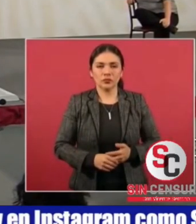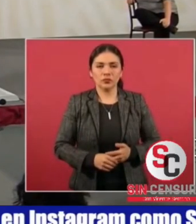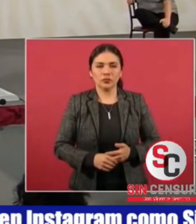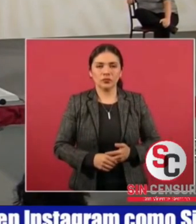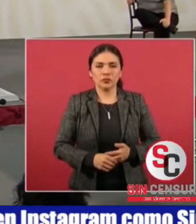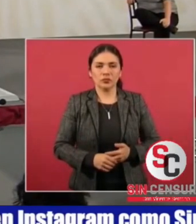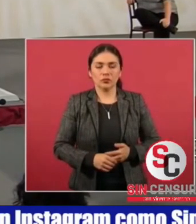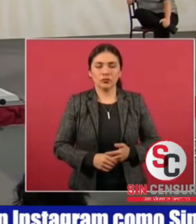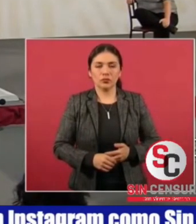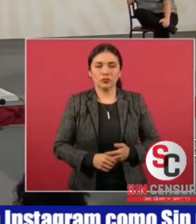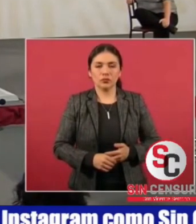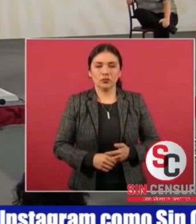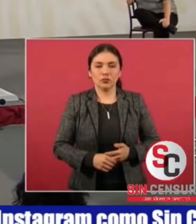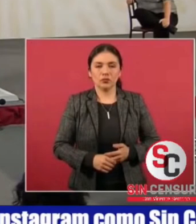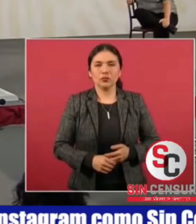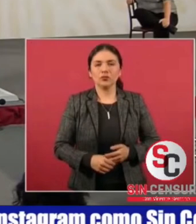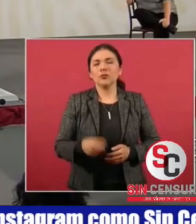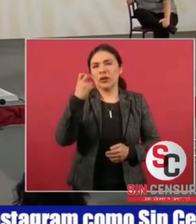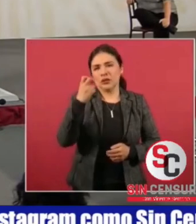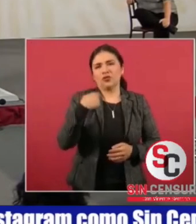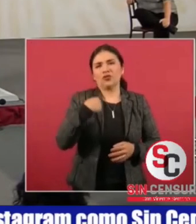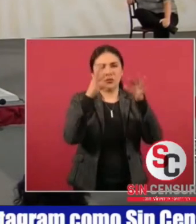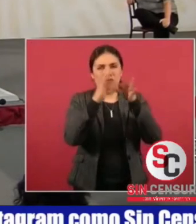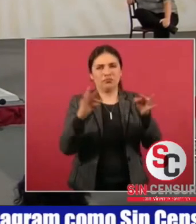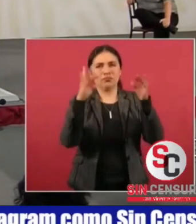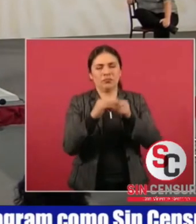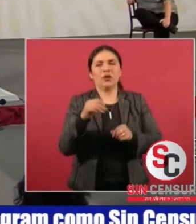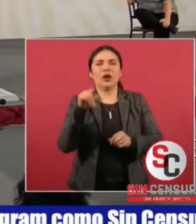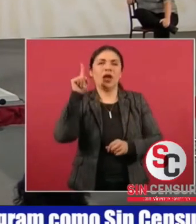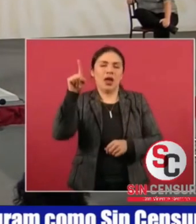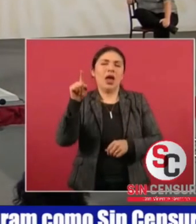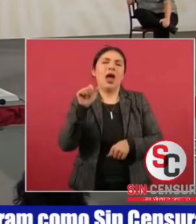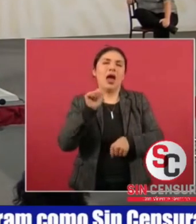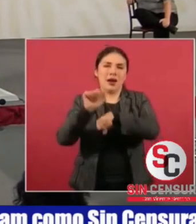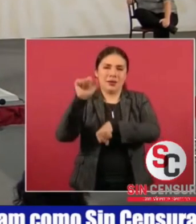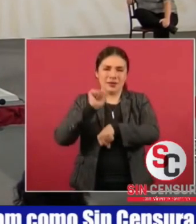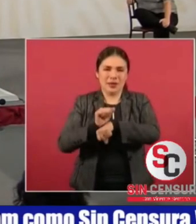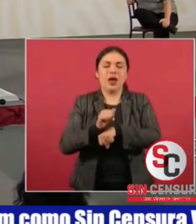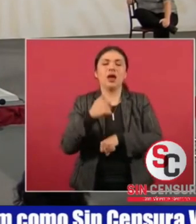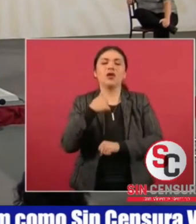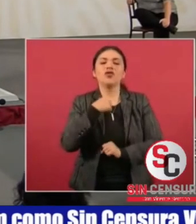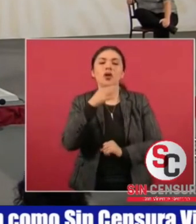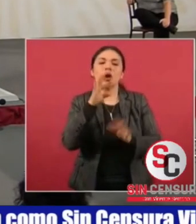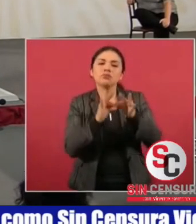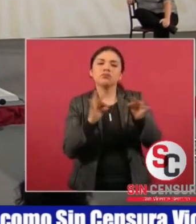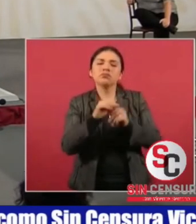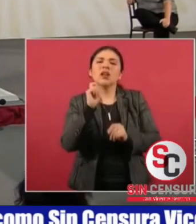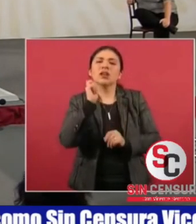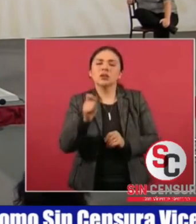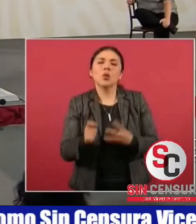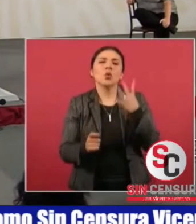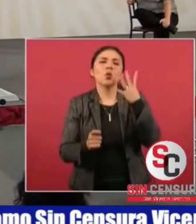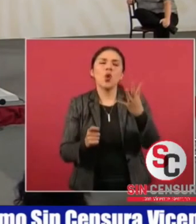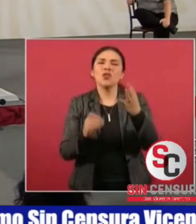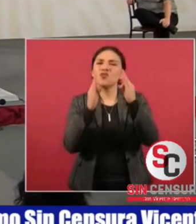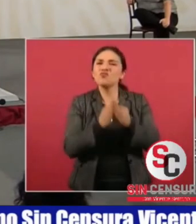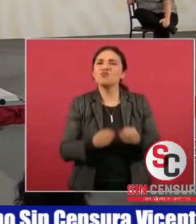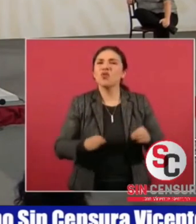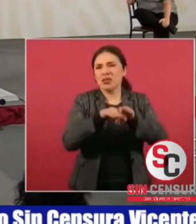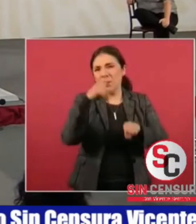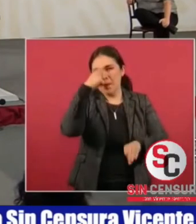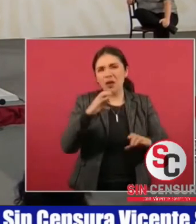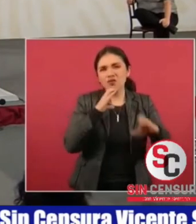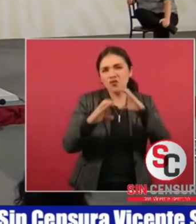el arzobispo, y se me ocurrió hablar de los 4 pecados de la comunicación, del